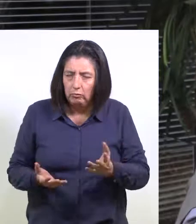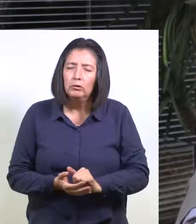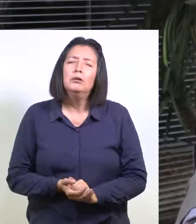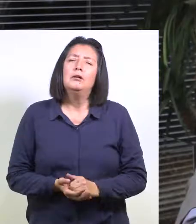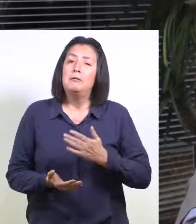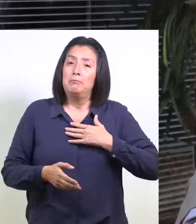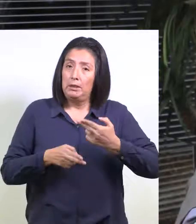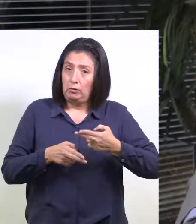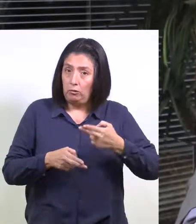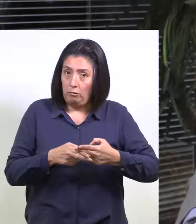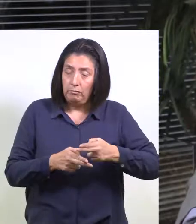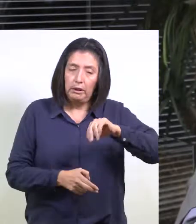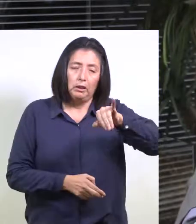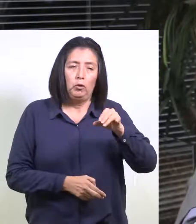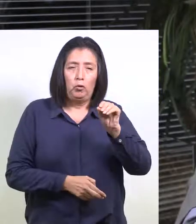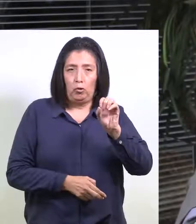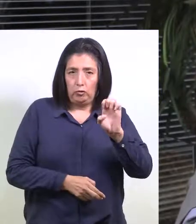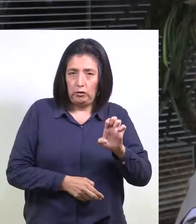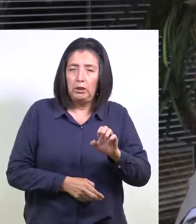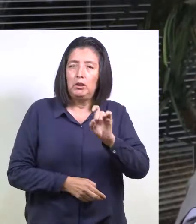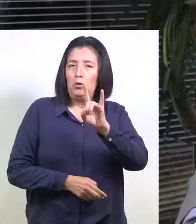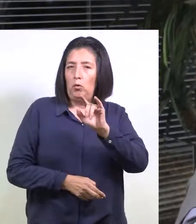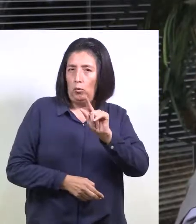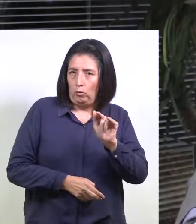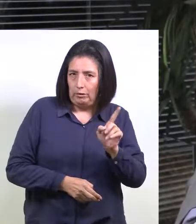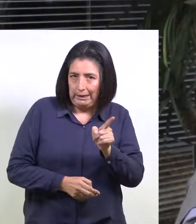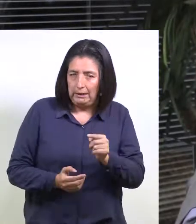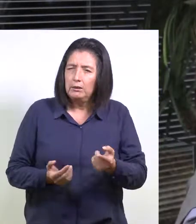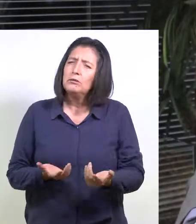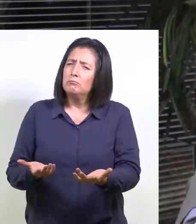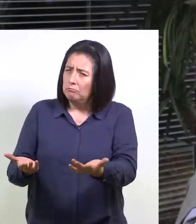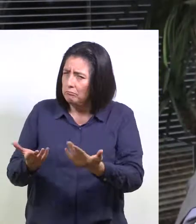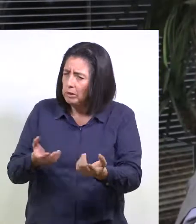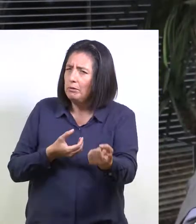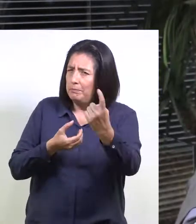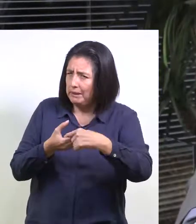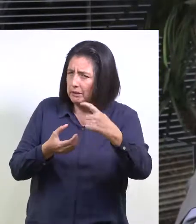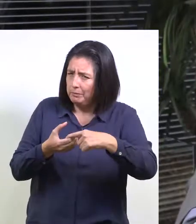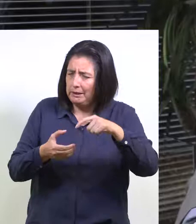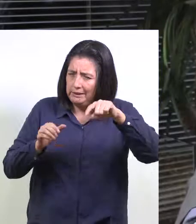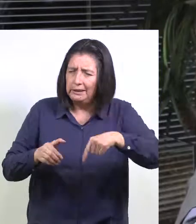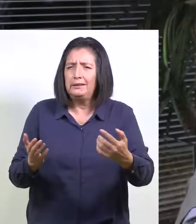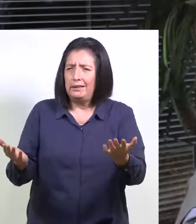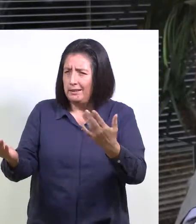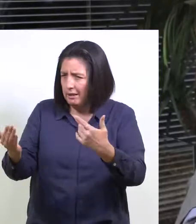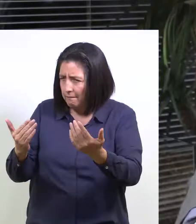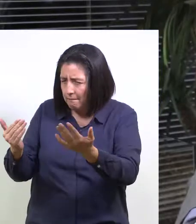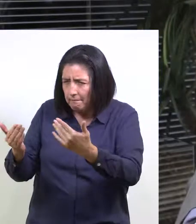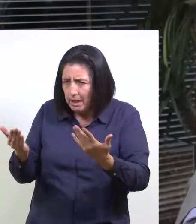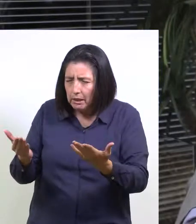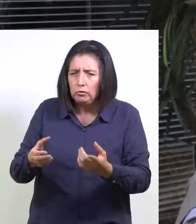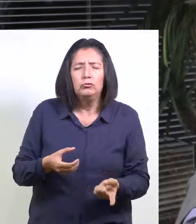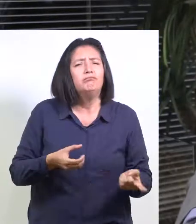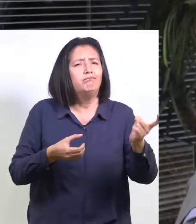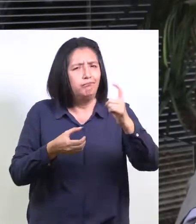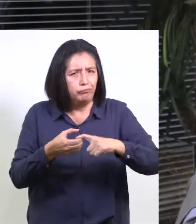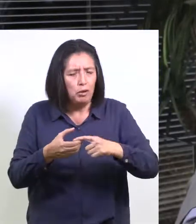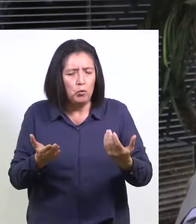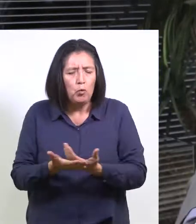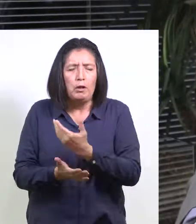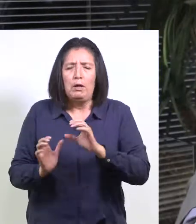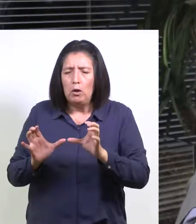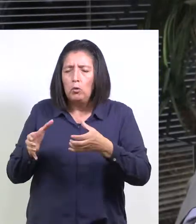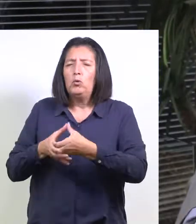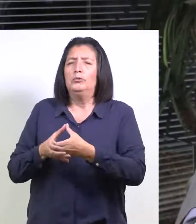país. Mi nombre es José Ugaz y los invito a participar de esta convocatoria y ser